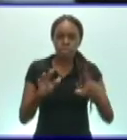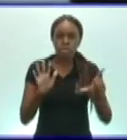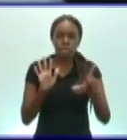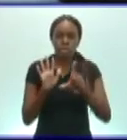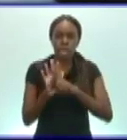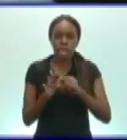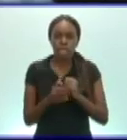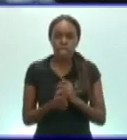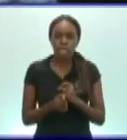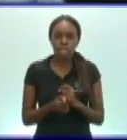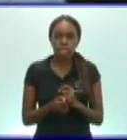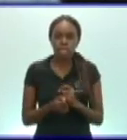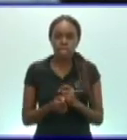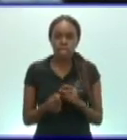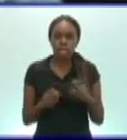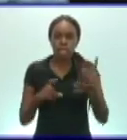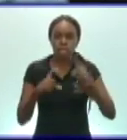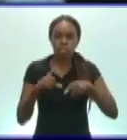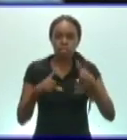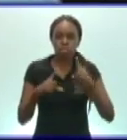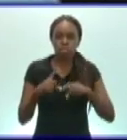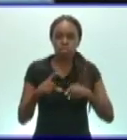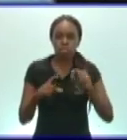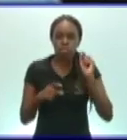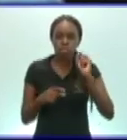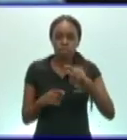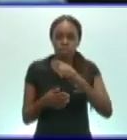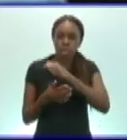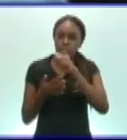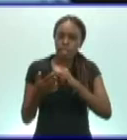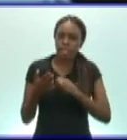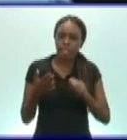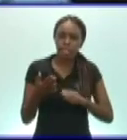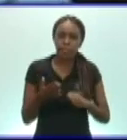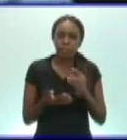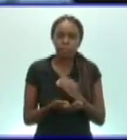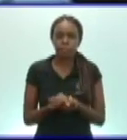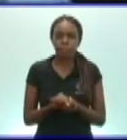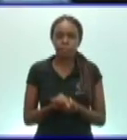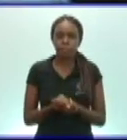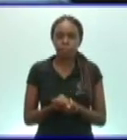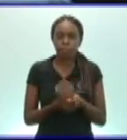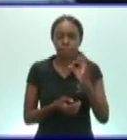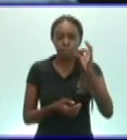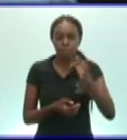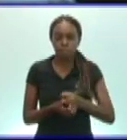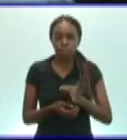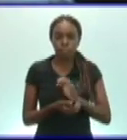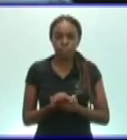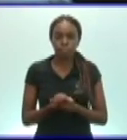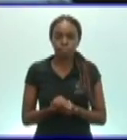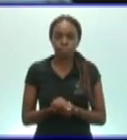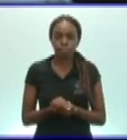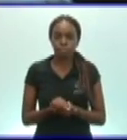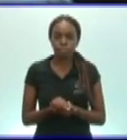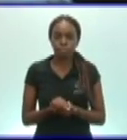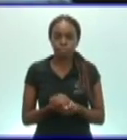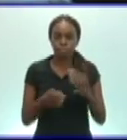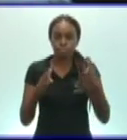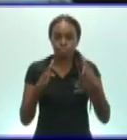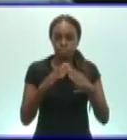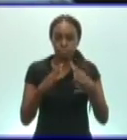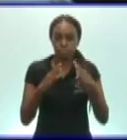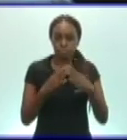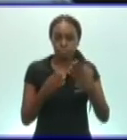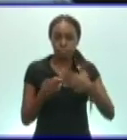la autoridad de la Constitución que él había reconocido. Esta es la verdad. Entonces en Vijagual